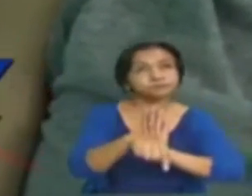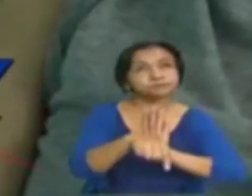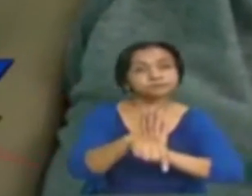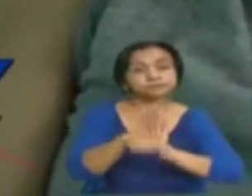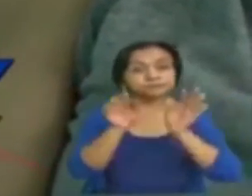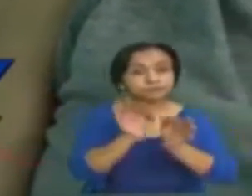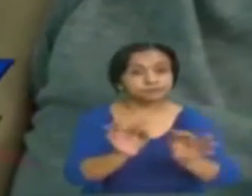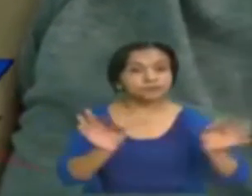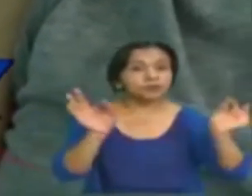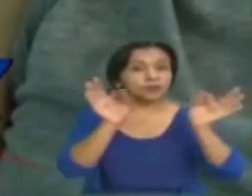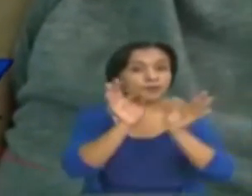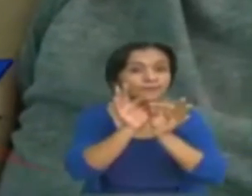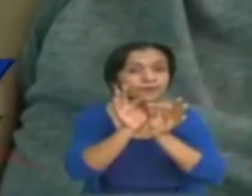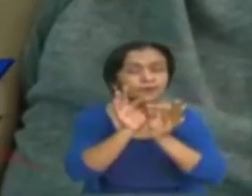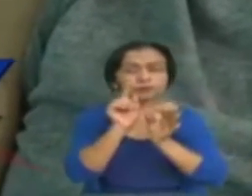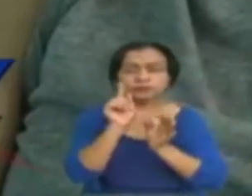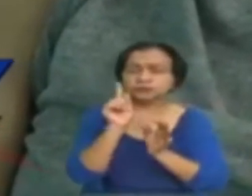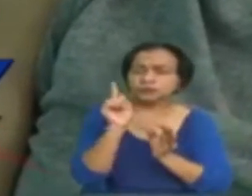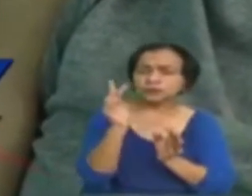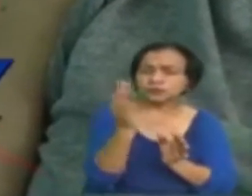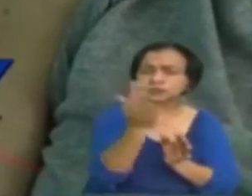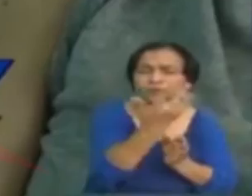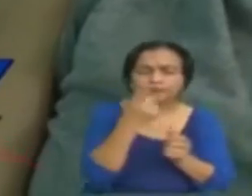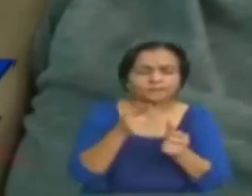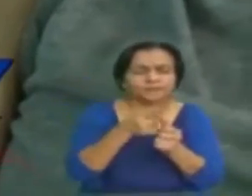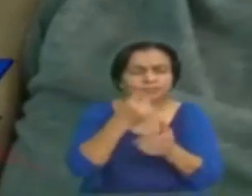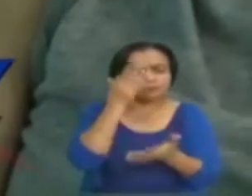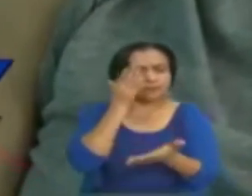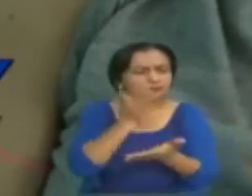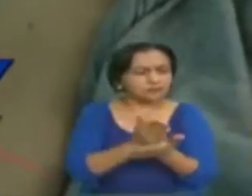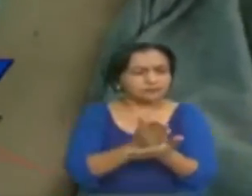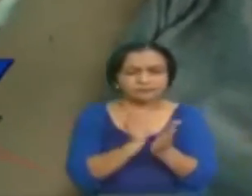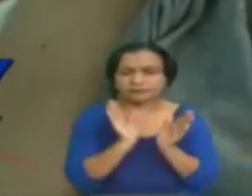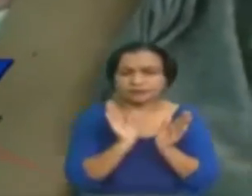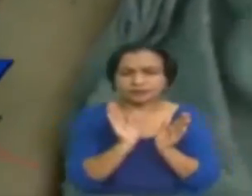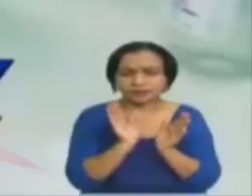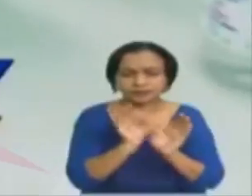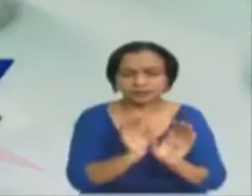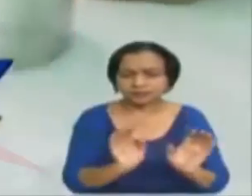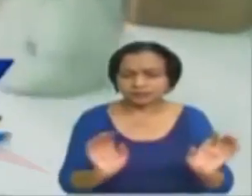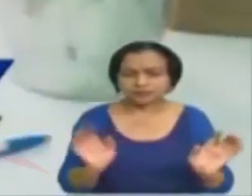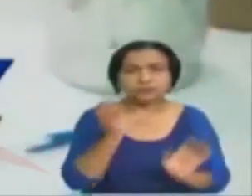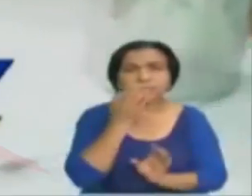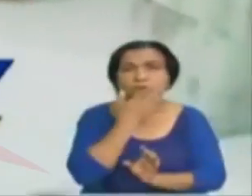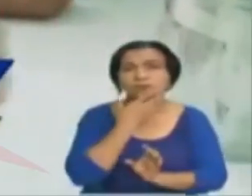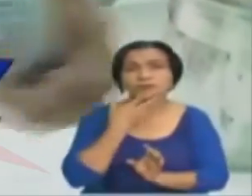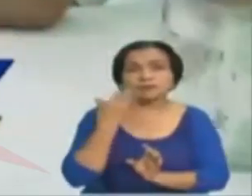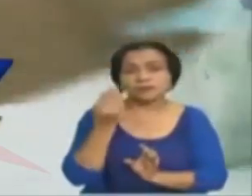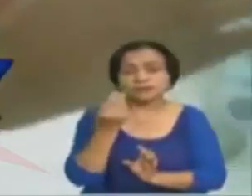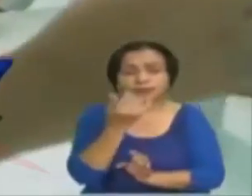333.700 nuevas dosis de AstraZeneca y hay un listado para las próximas semanas. Esta